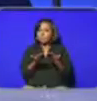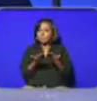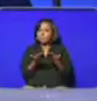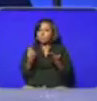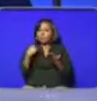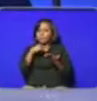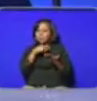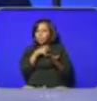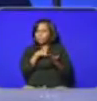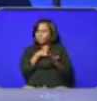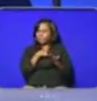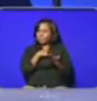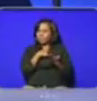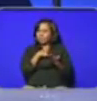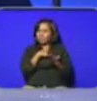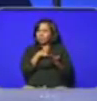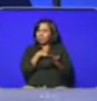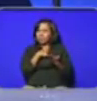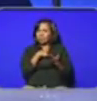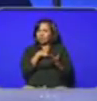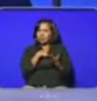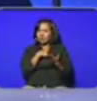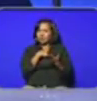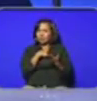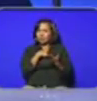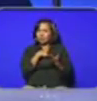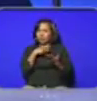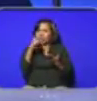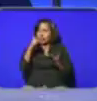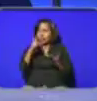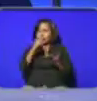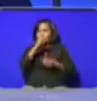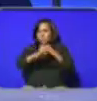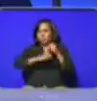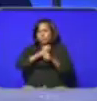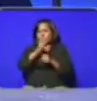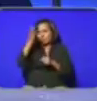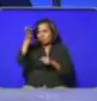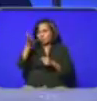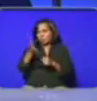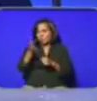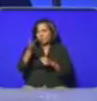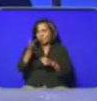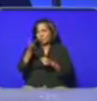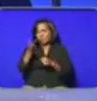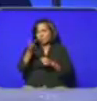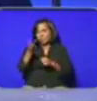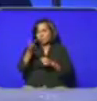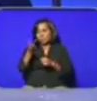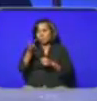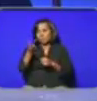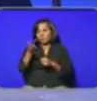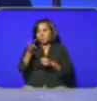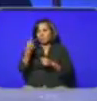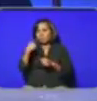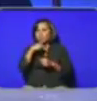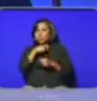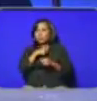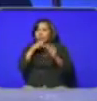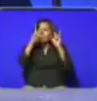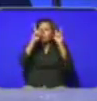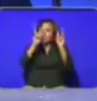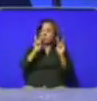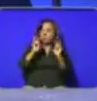nosotros en todo cerca de año y medio que tenemos trabajando en el proyecto, hemos estudiado y